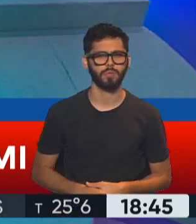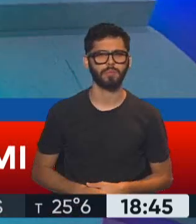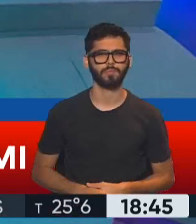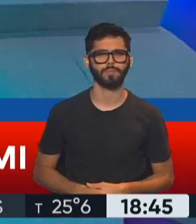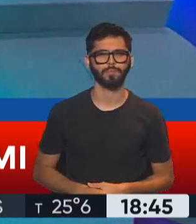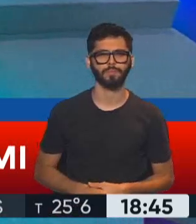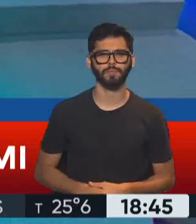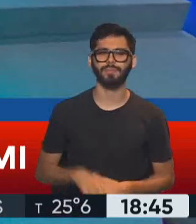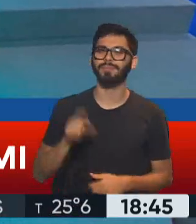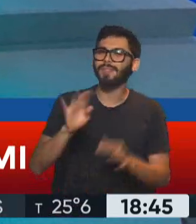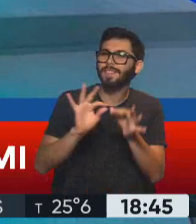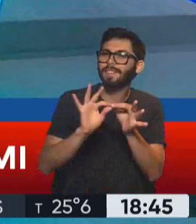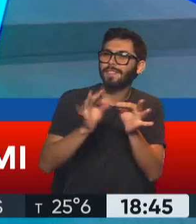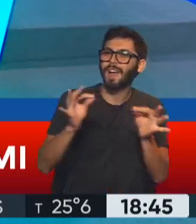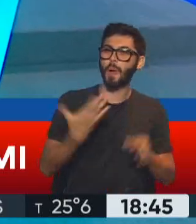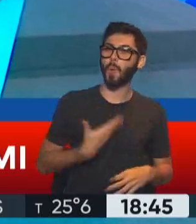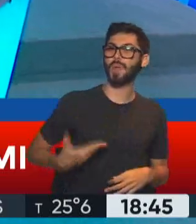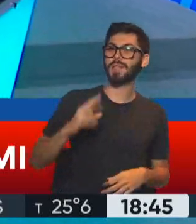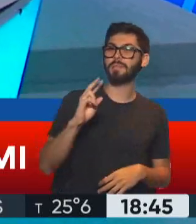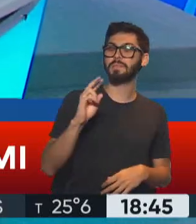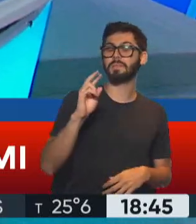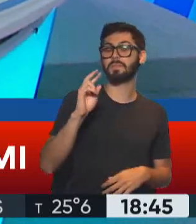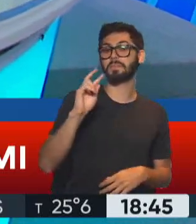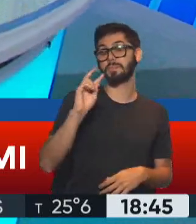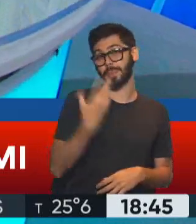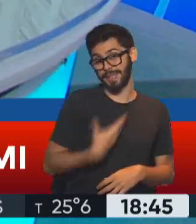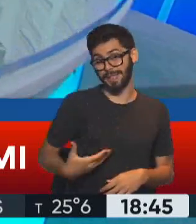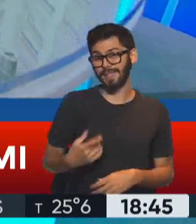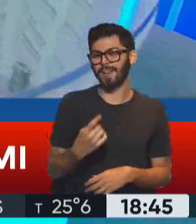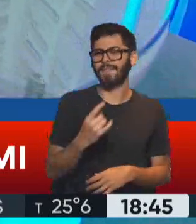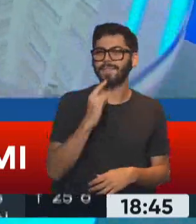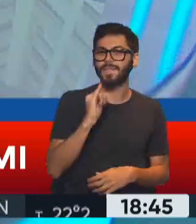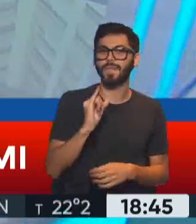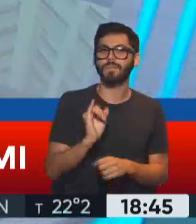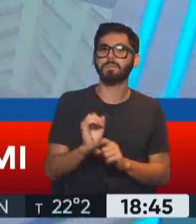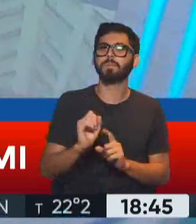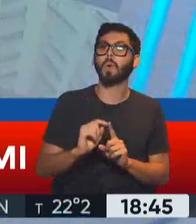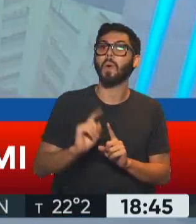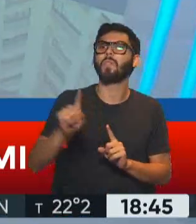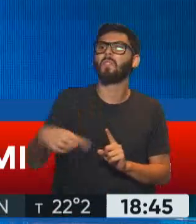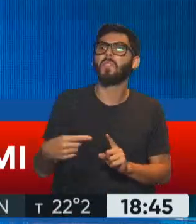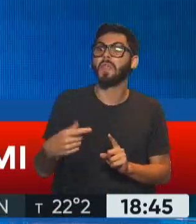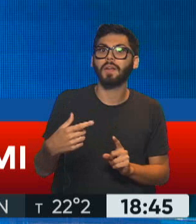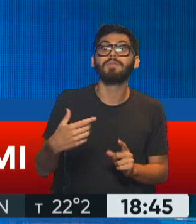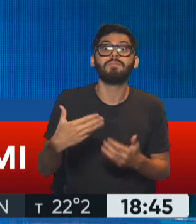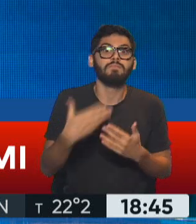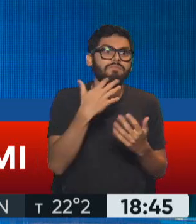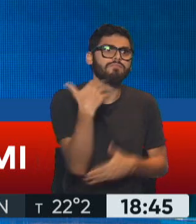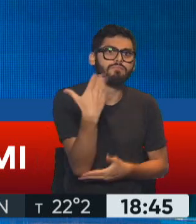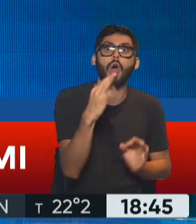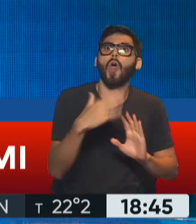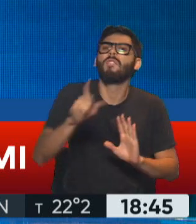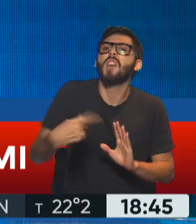Y esta era la referencia que hacía la vicepresidenta ayer, como decíamos. ¿Qué vino aparejado de todo eso? Hay una curiosidad ahí en lo que dice